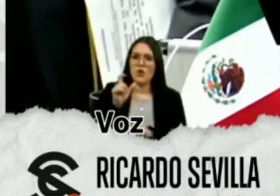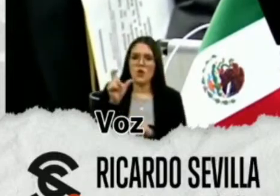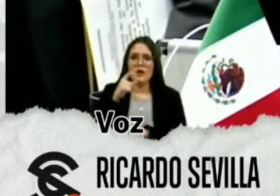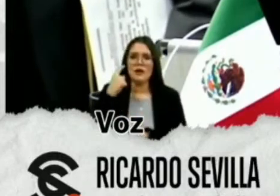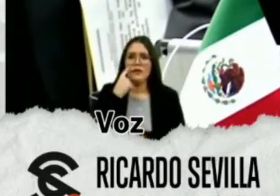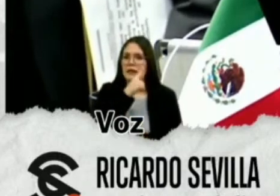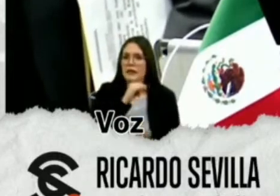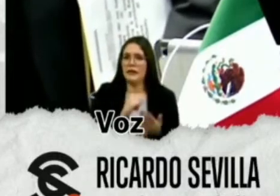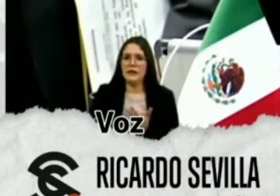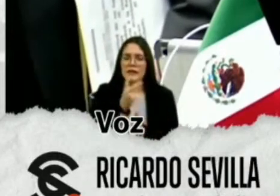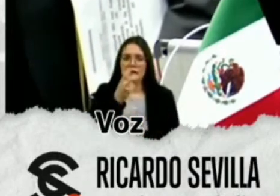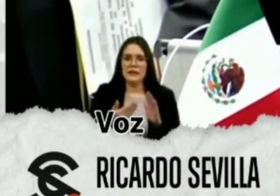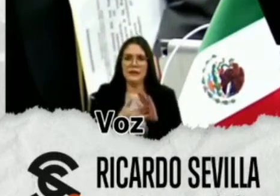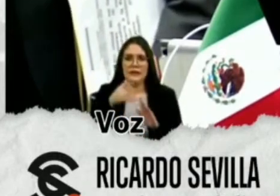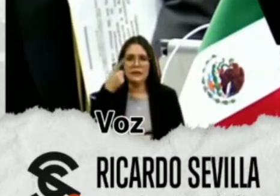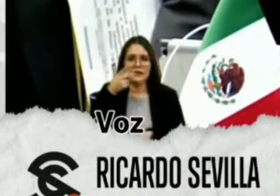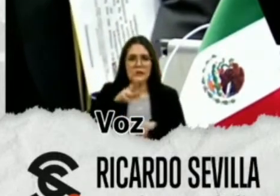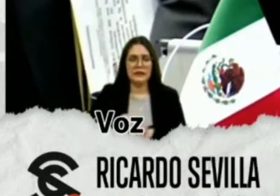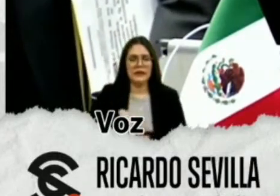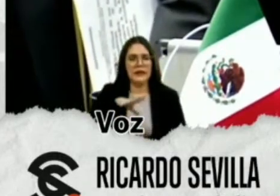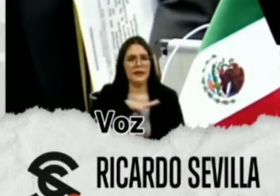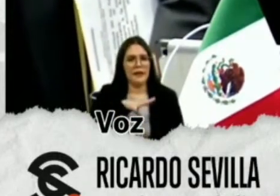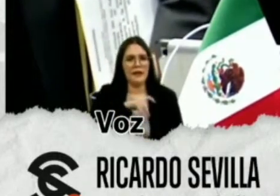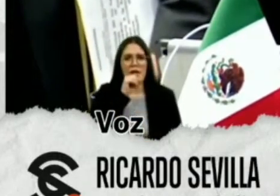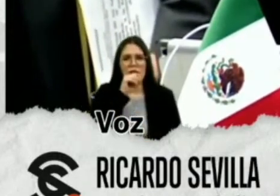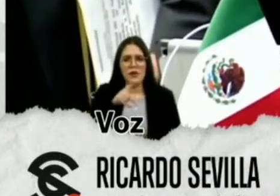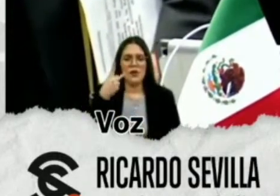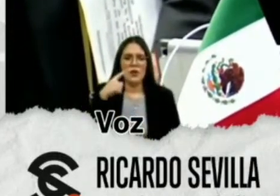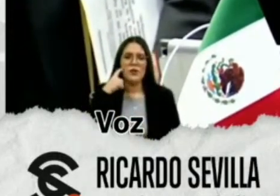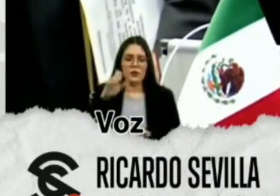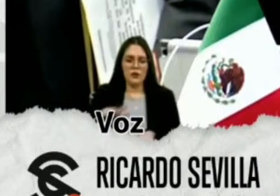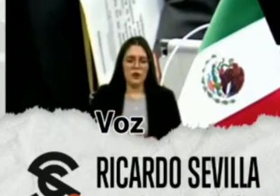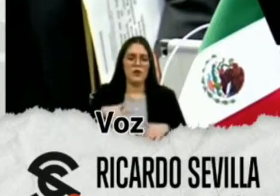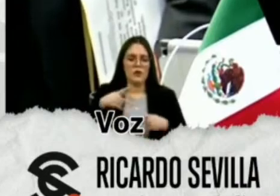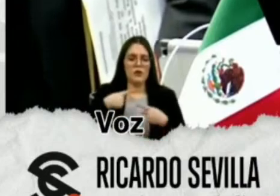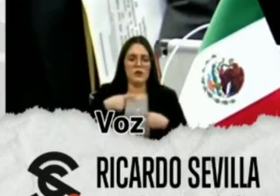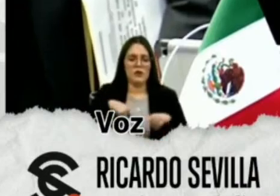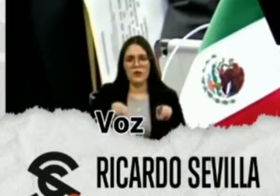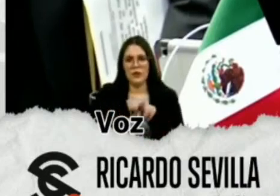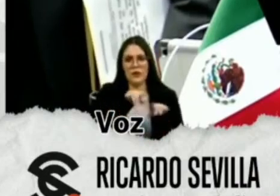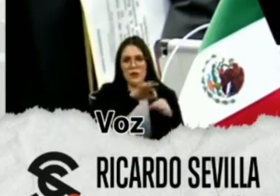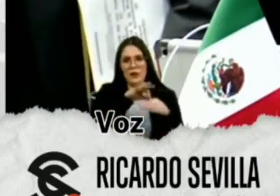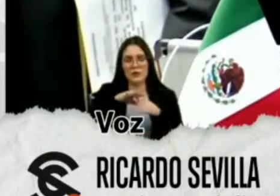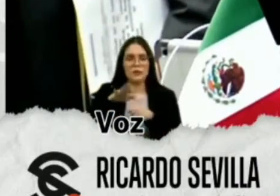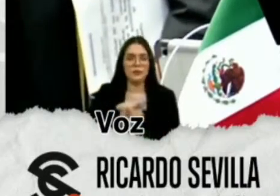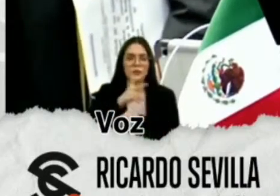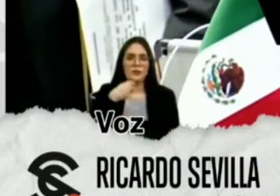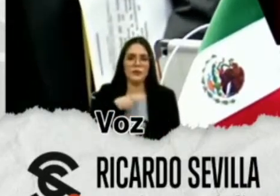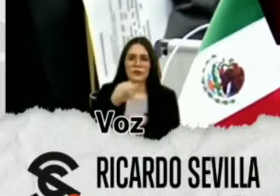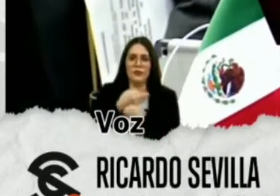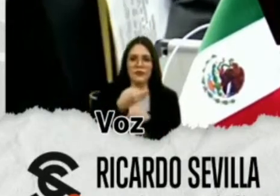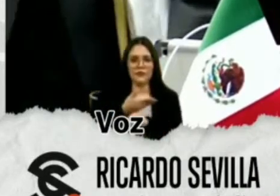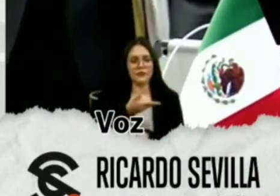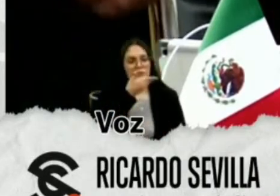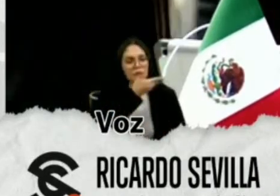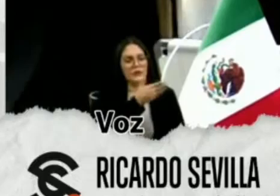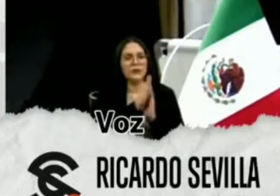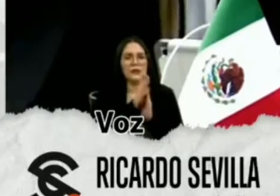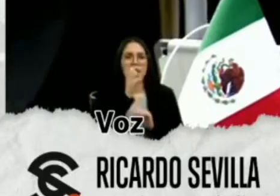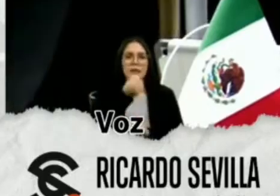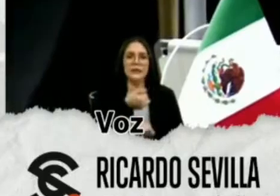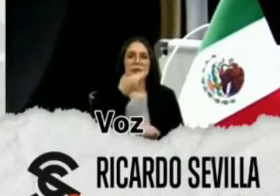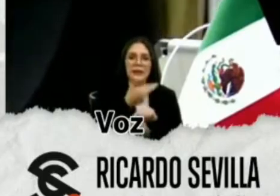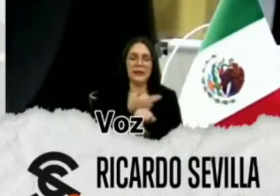ese momento, en ese preciso momento, va a abandonar la sesión y se va a ir a dar una rueda de prensa. No le interesa la discusión, no le